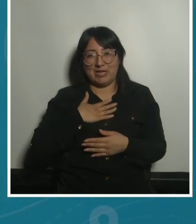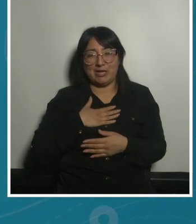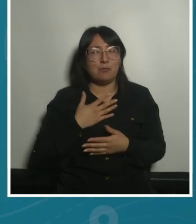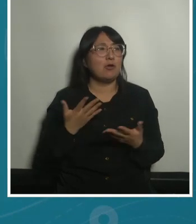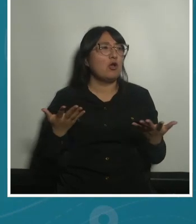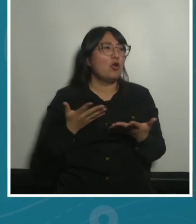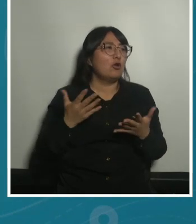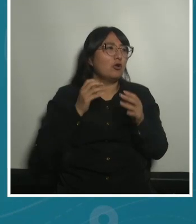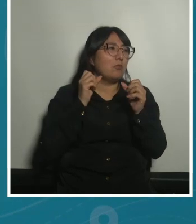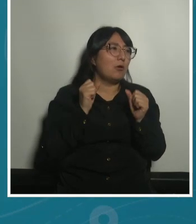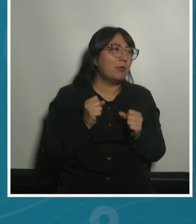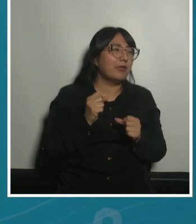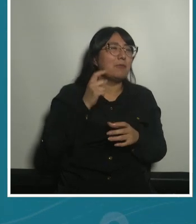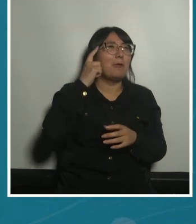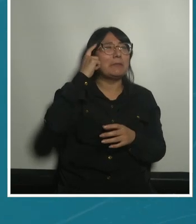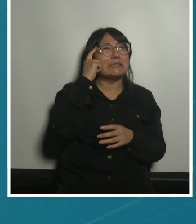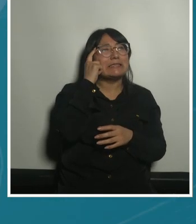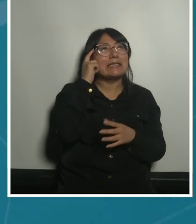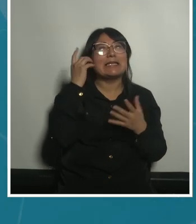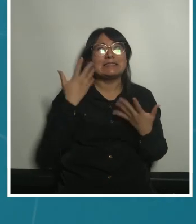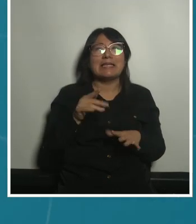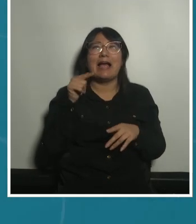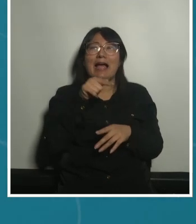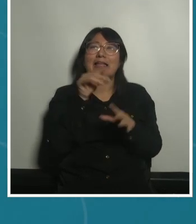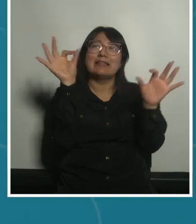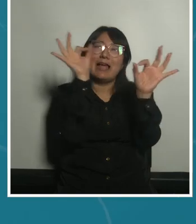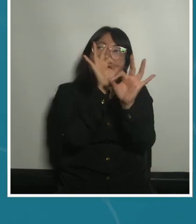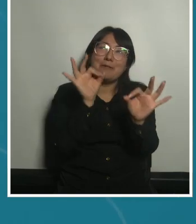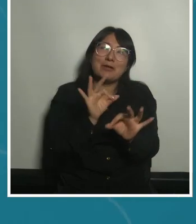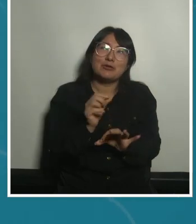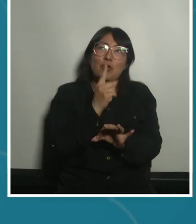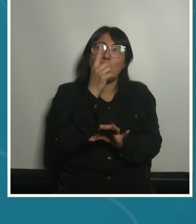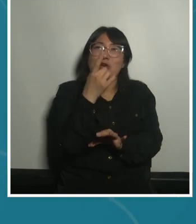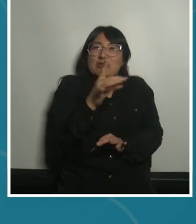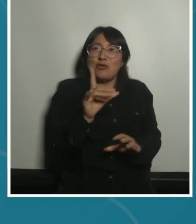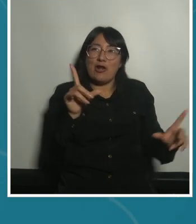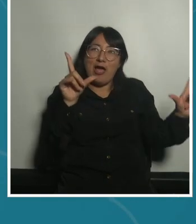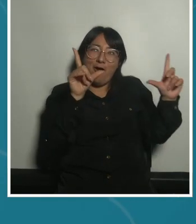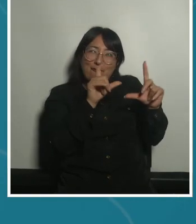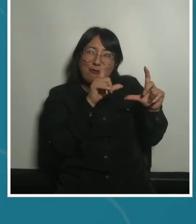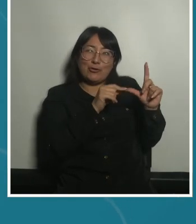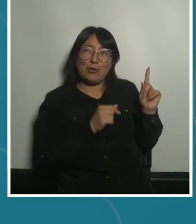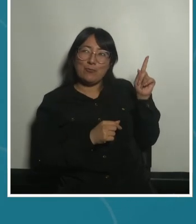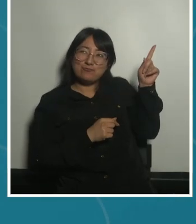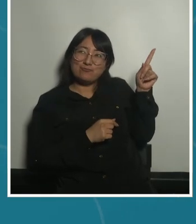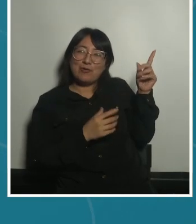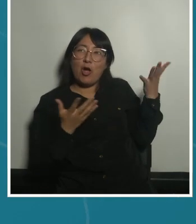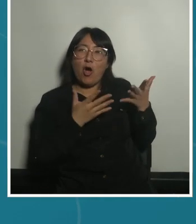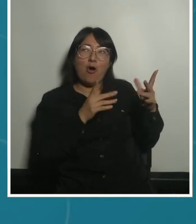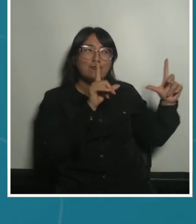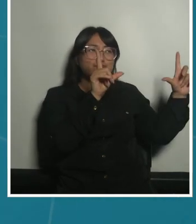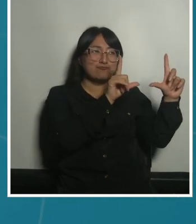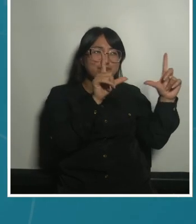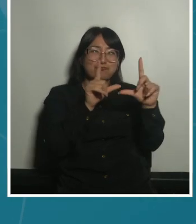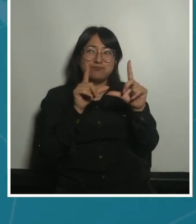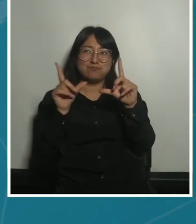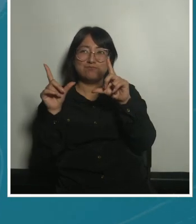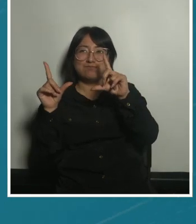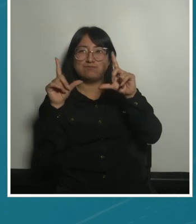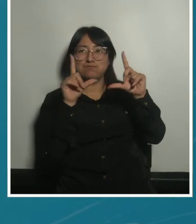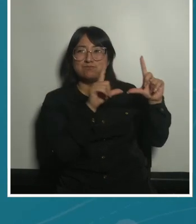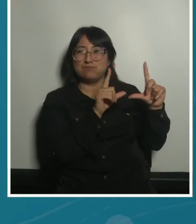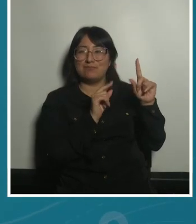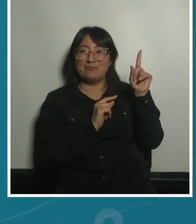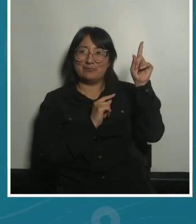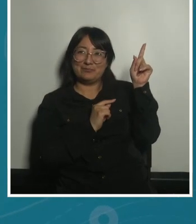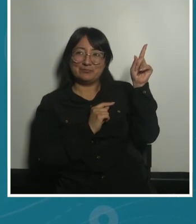reducir a esta explicación en una sola foto o quizá en unas cuantas imágenes? Creo que